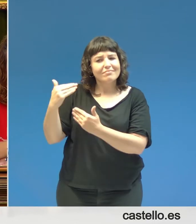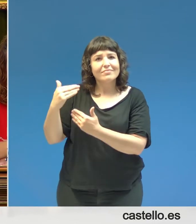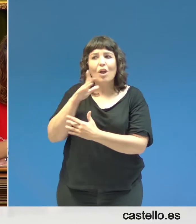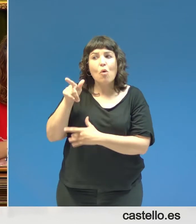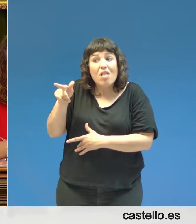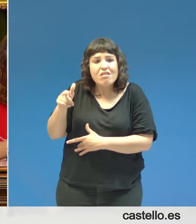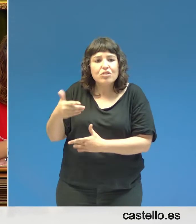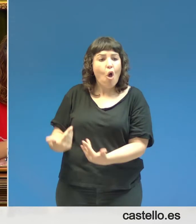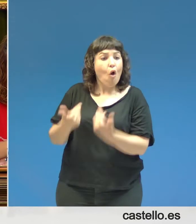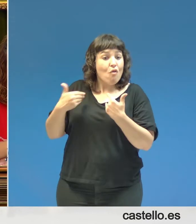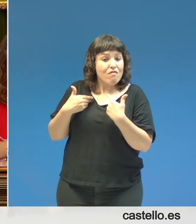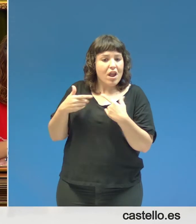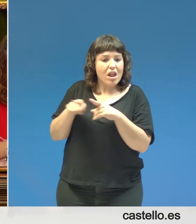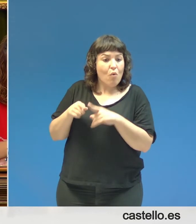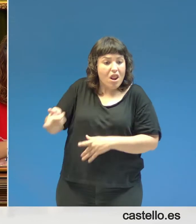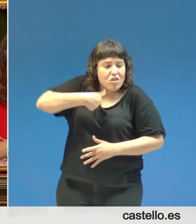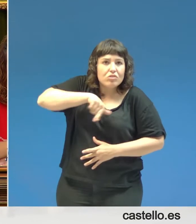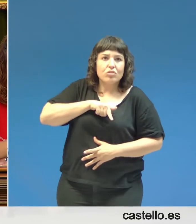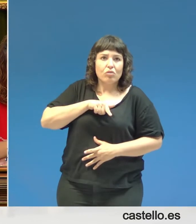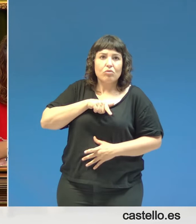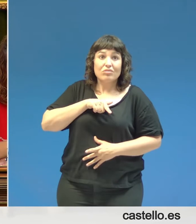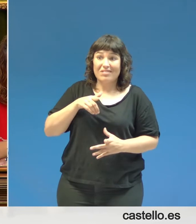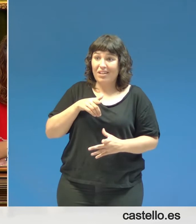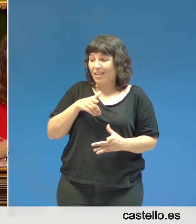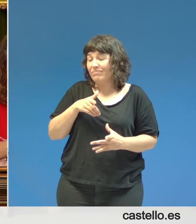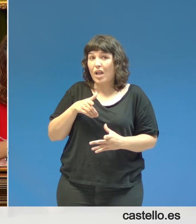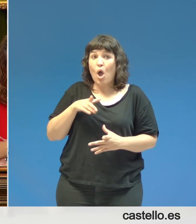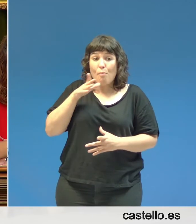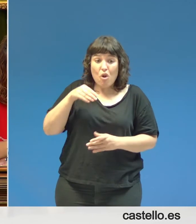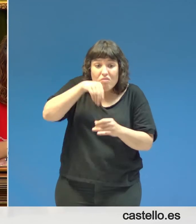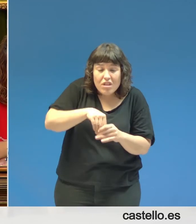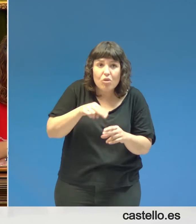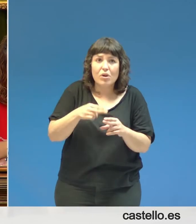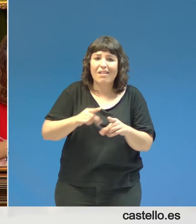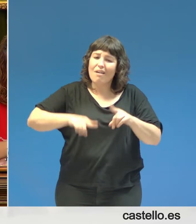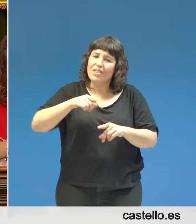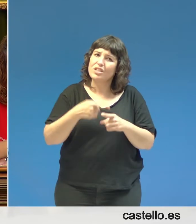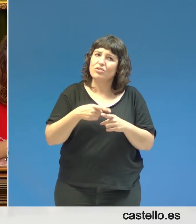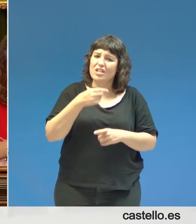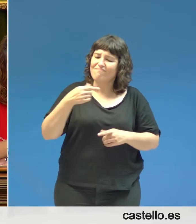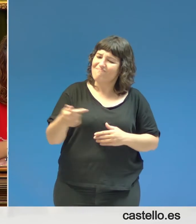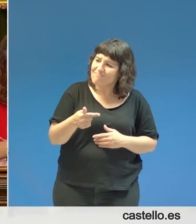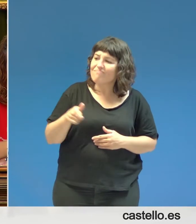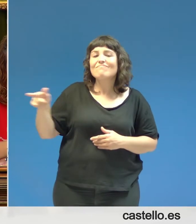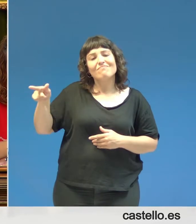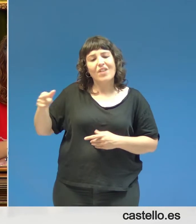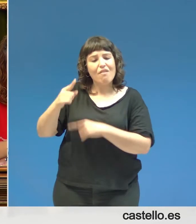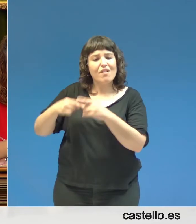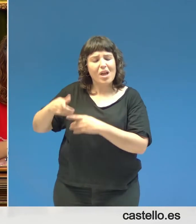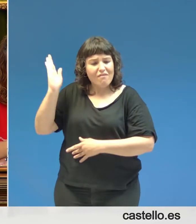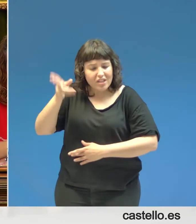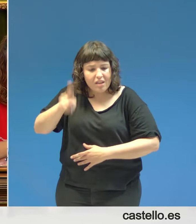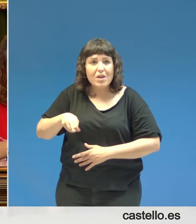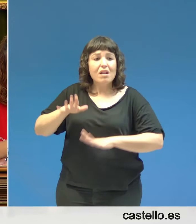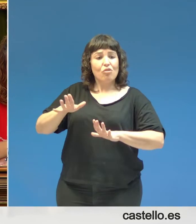de la política o de la mala o de la parte mala de la política, ¿no? Así que también gracias a vuestras familias por estar